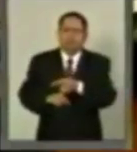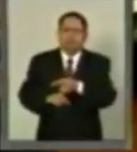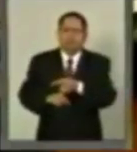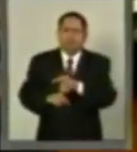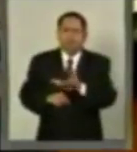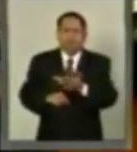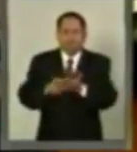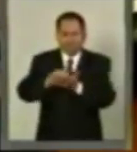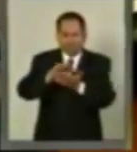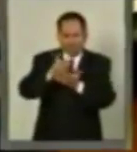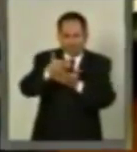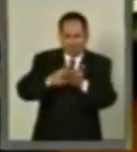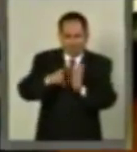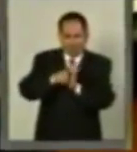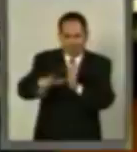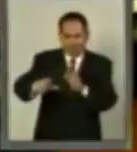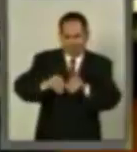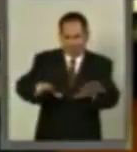en esta nota.